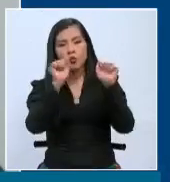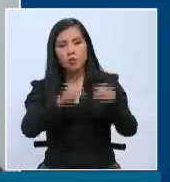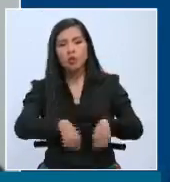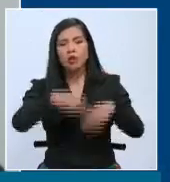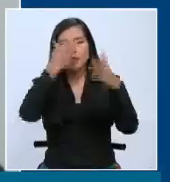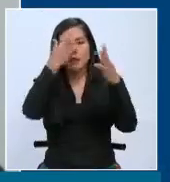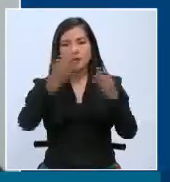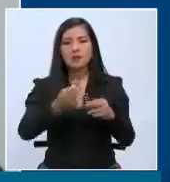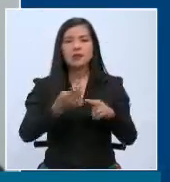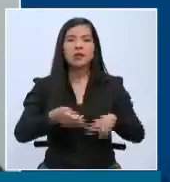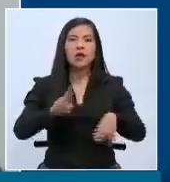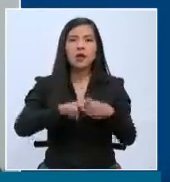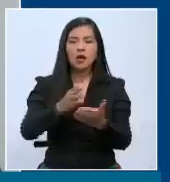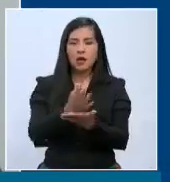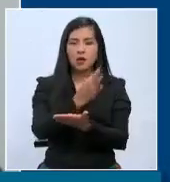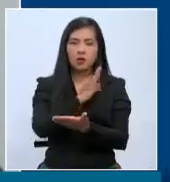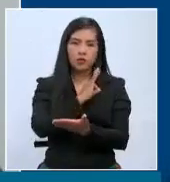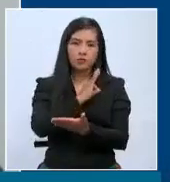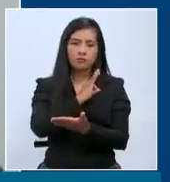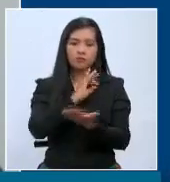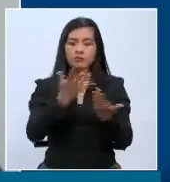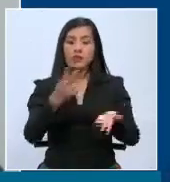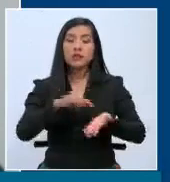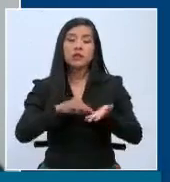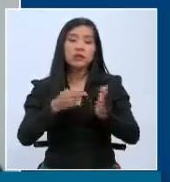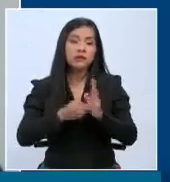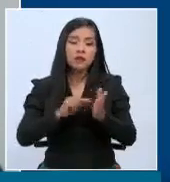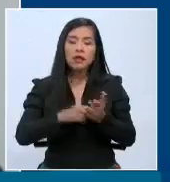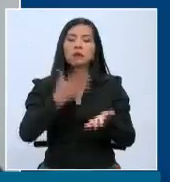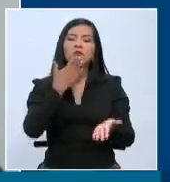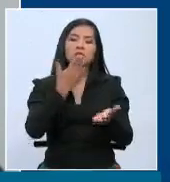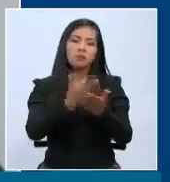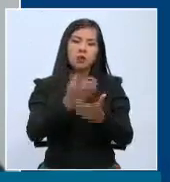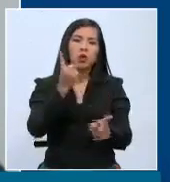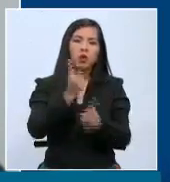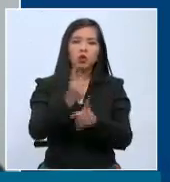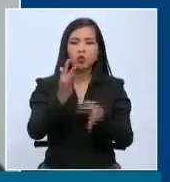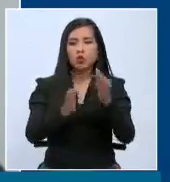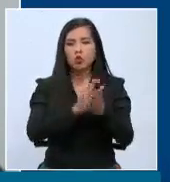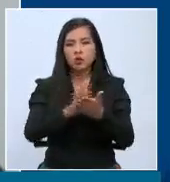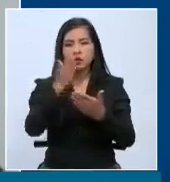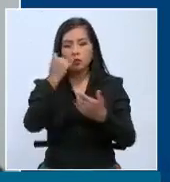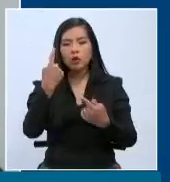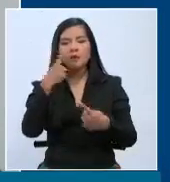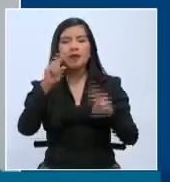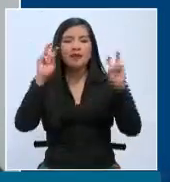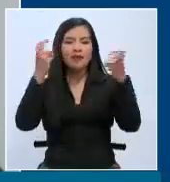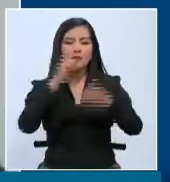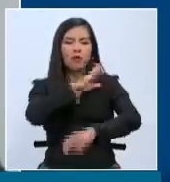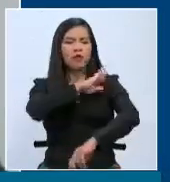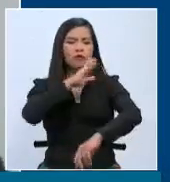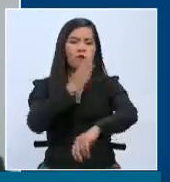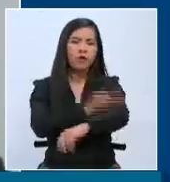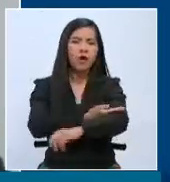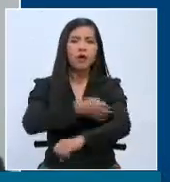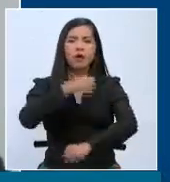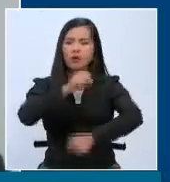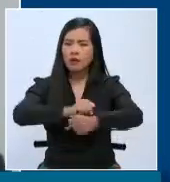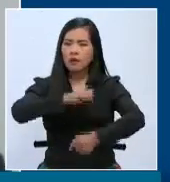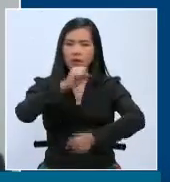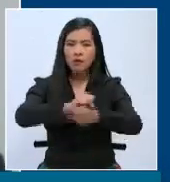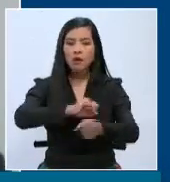aumento salarial. Considero que esto es de total justicia para el trabajo, para el esfuerzo de